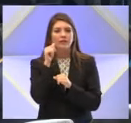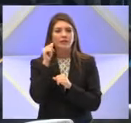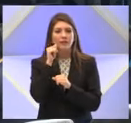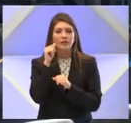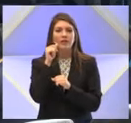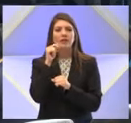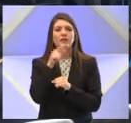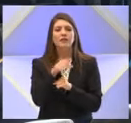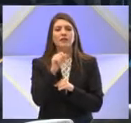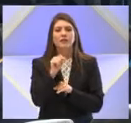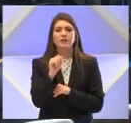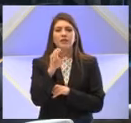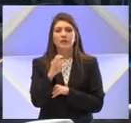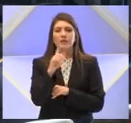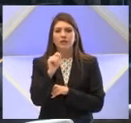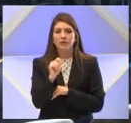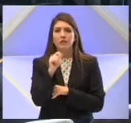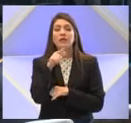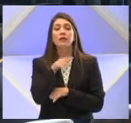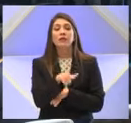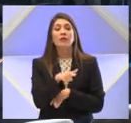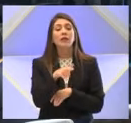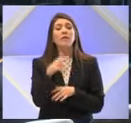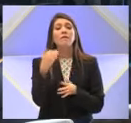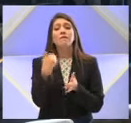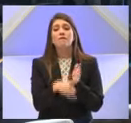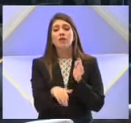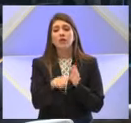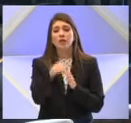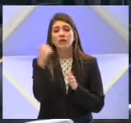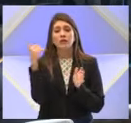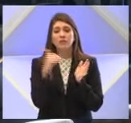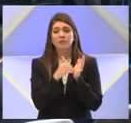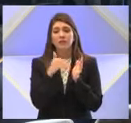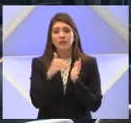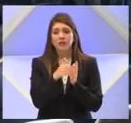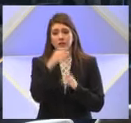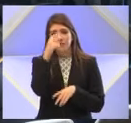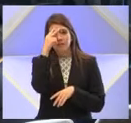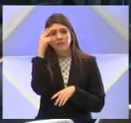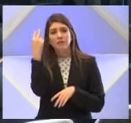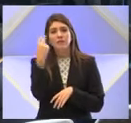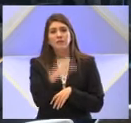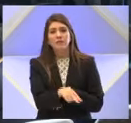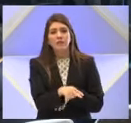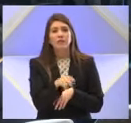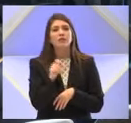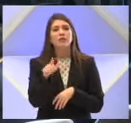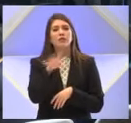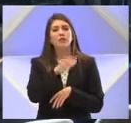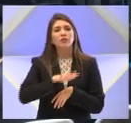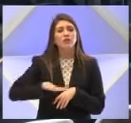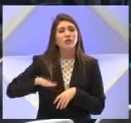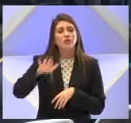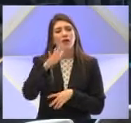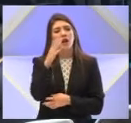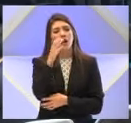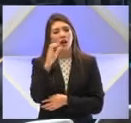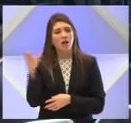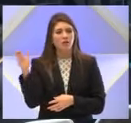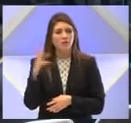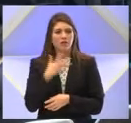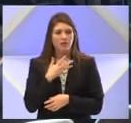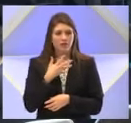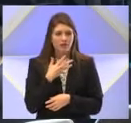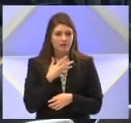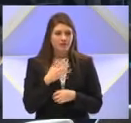todavía son más de 11 millones de mexicanos especialmente en zonas rurales y en